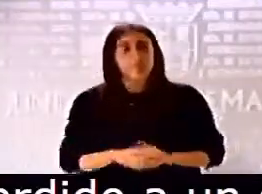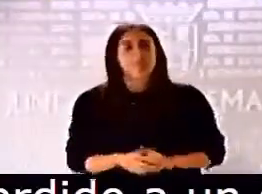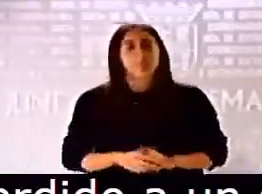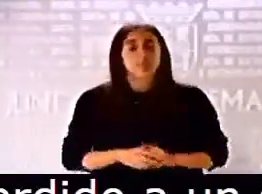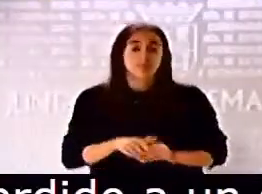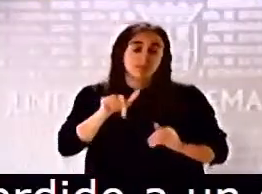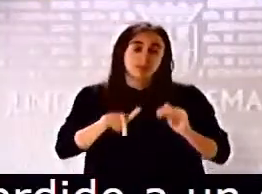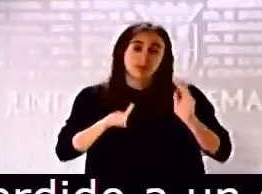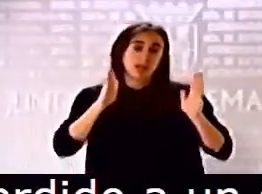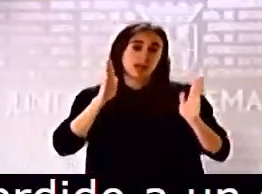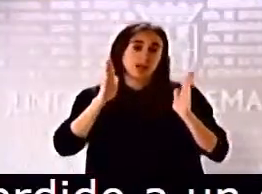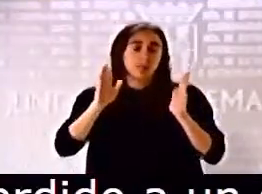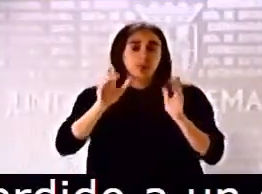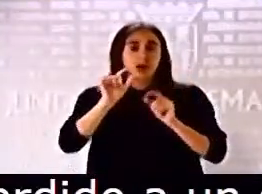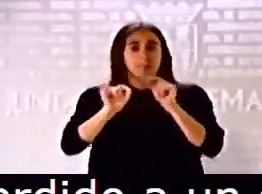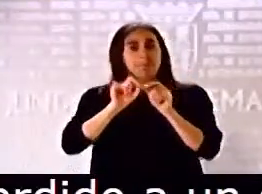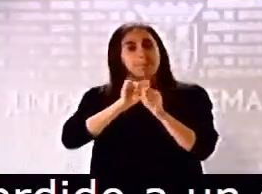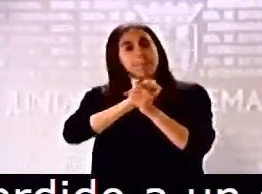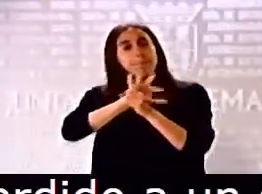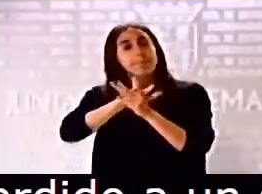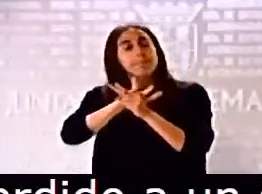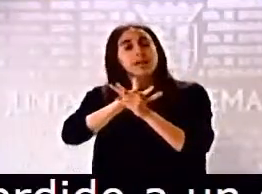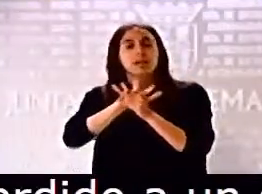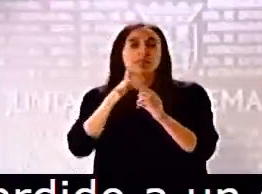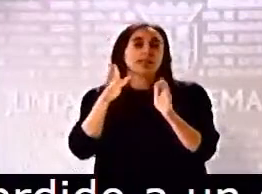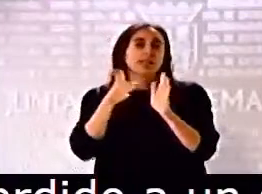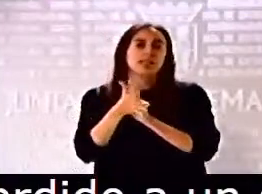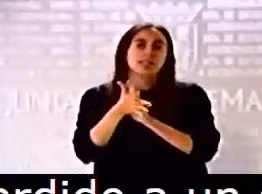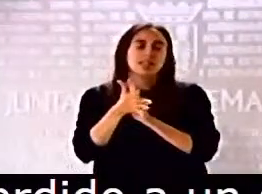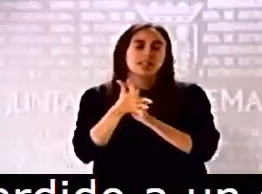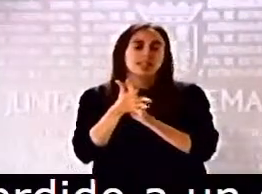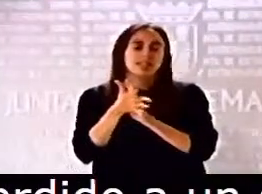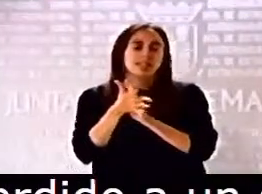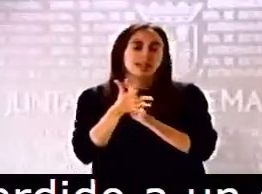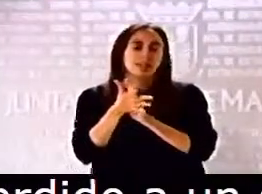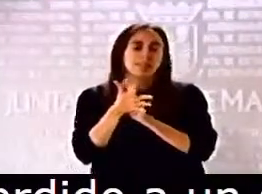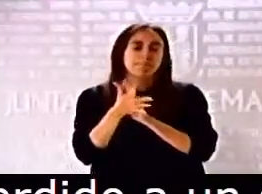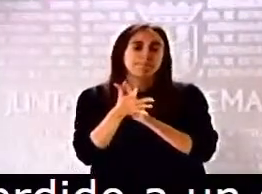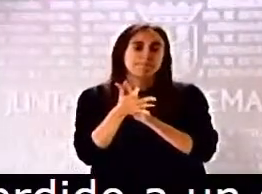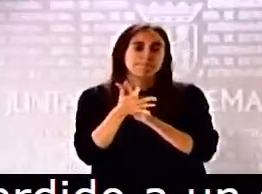durante estos tiempos de pandemia y que no han podido darle